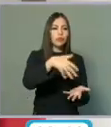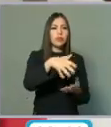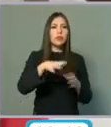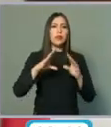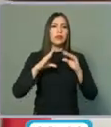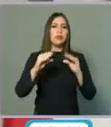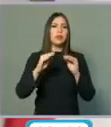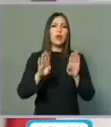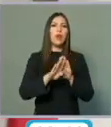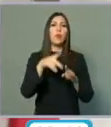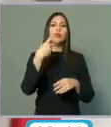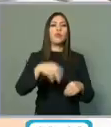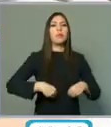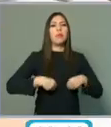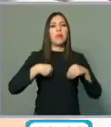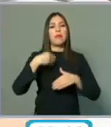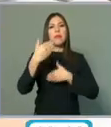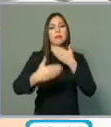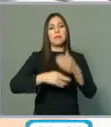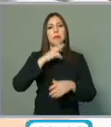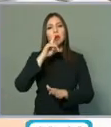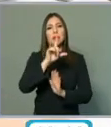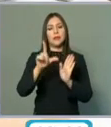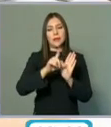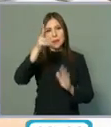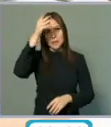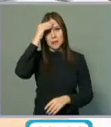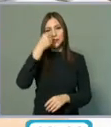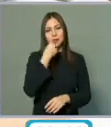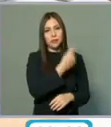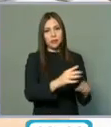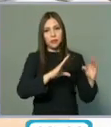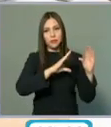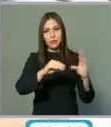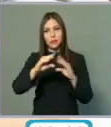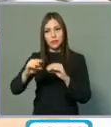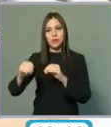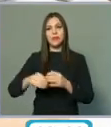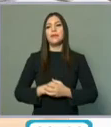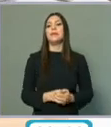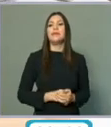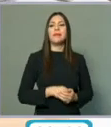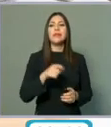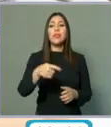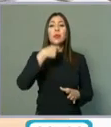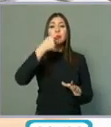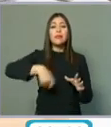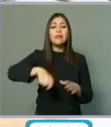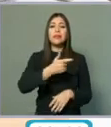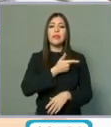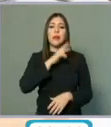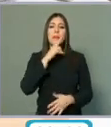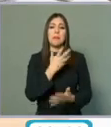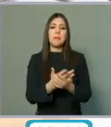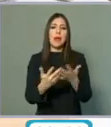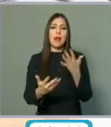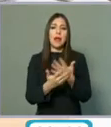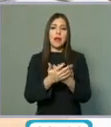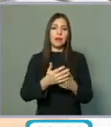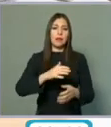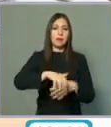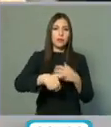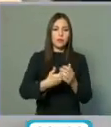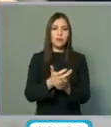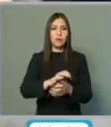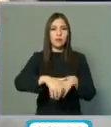Exacto. Bueno, aquí en lo que estamos yo voy a meter manos porque ya saben que a mí no me gusta como que eso de las pues yo cucharas. también, No se me Chef. da. Sí, mi Pamela, Ay, sí. te Ay, pongo no un sé. poquito